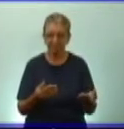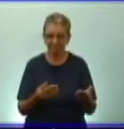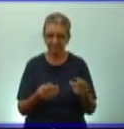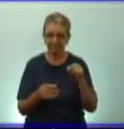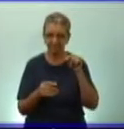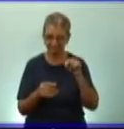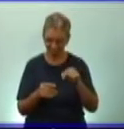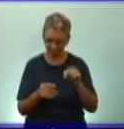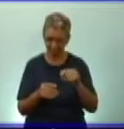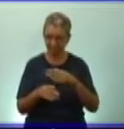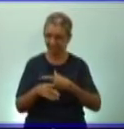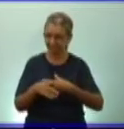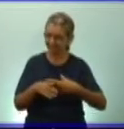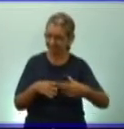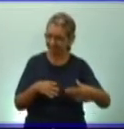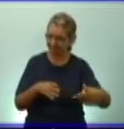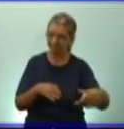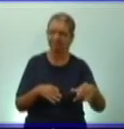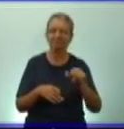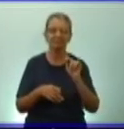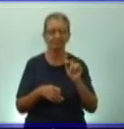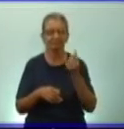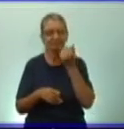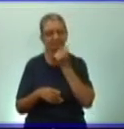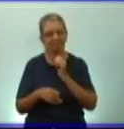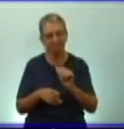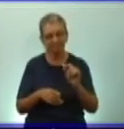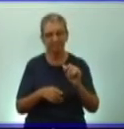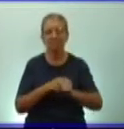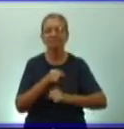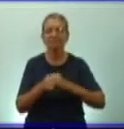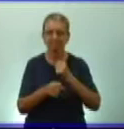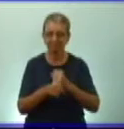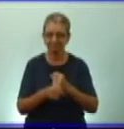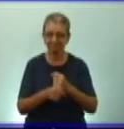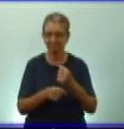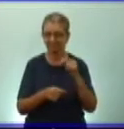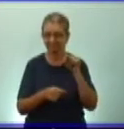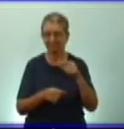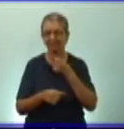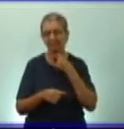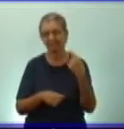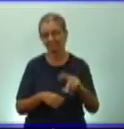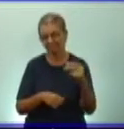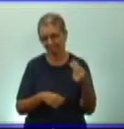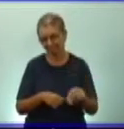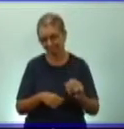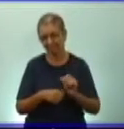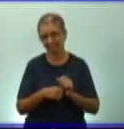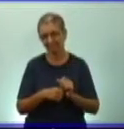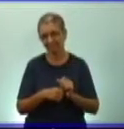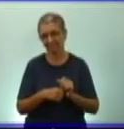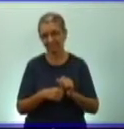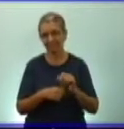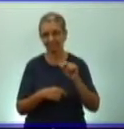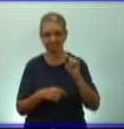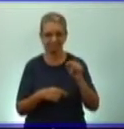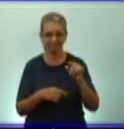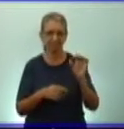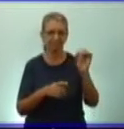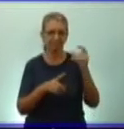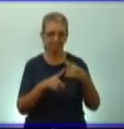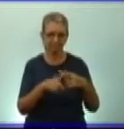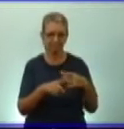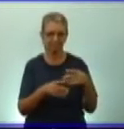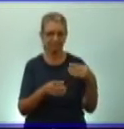el transcurso de la clase también los vamos a utilizar en los diferentes ejercicios. En el caso de los óxidos metálicos,